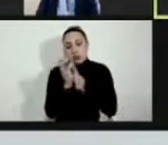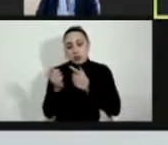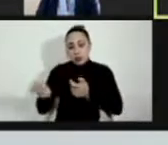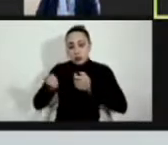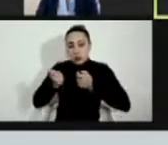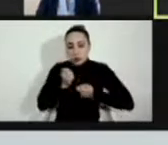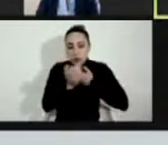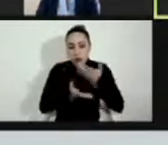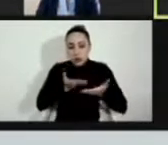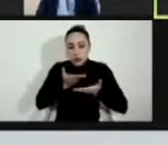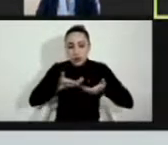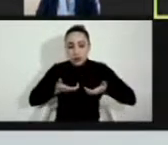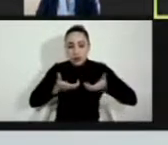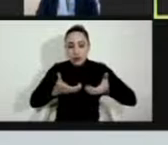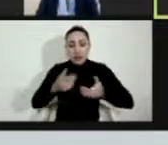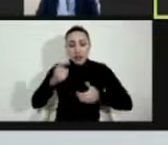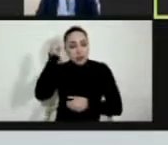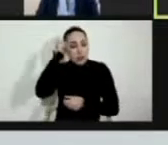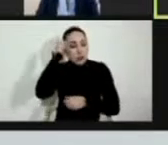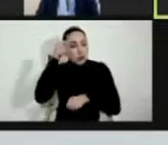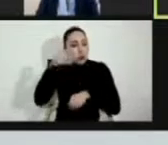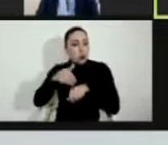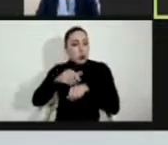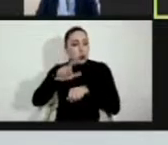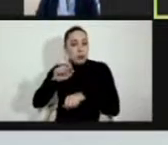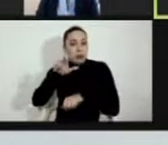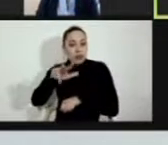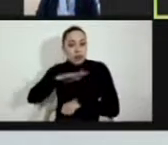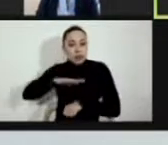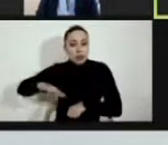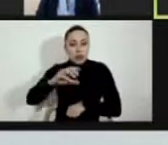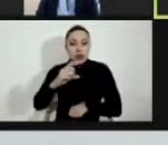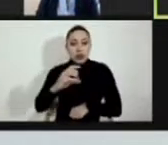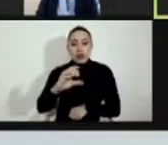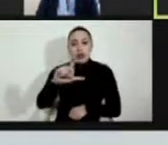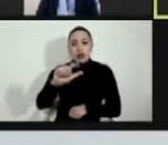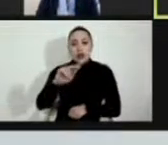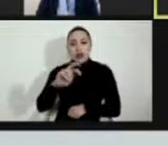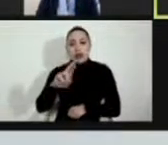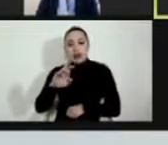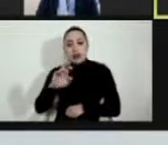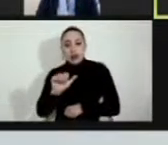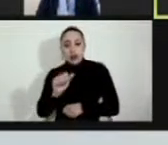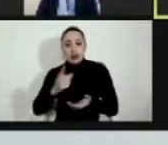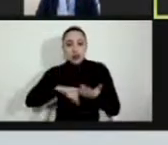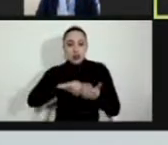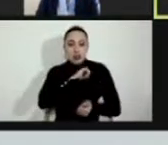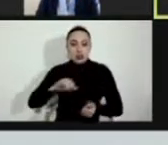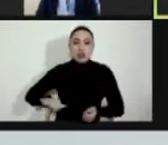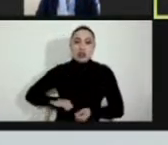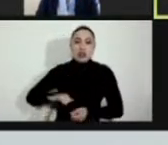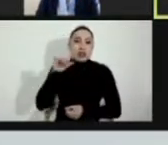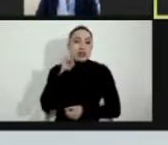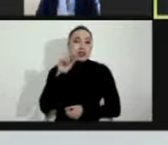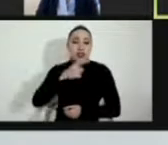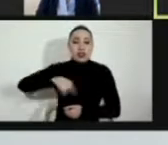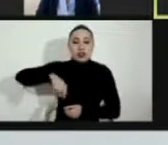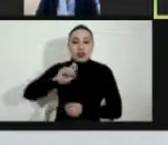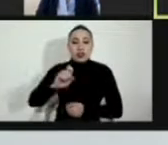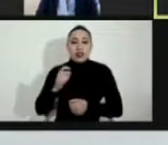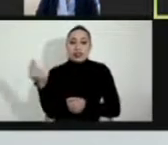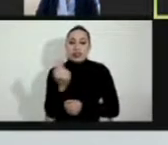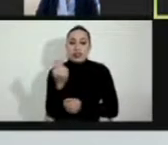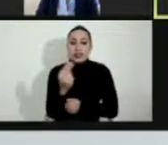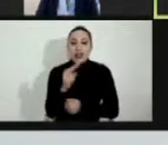número 128, en la colonia Clavería, de la demarcación Azcapotzalco, respecto a las necesidades que la autoridad en materia de